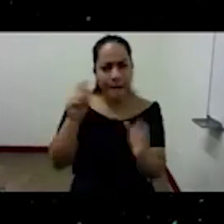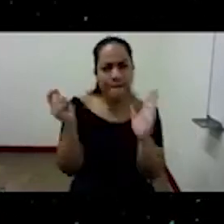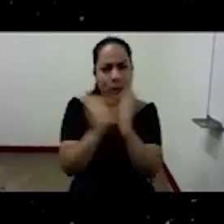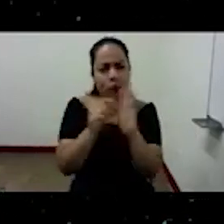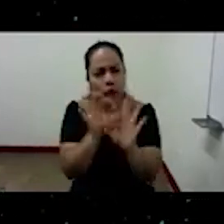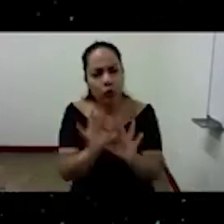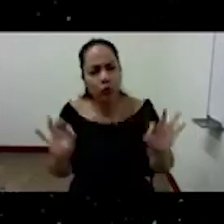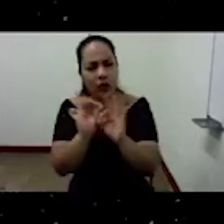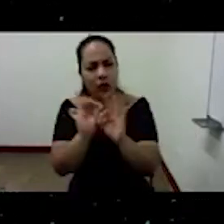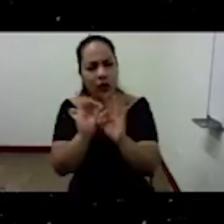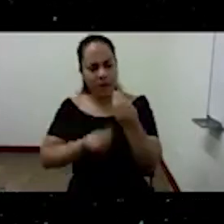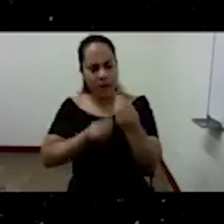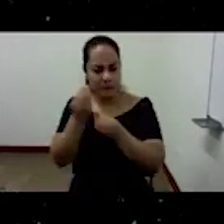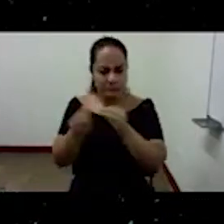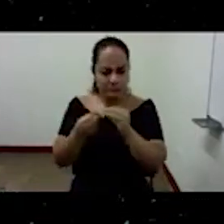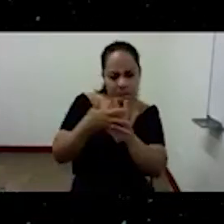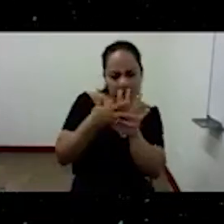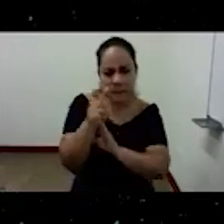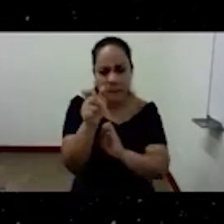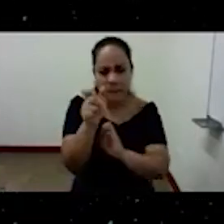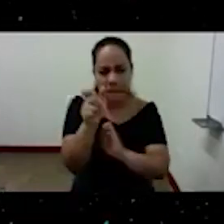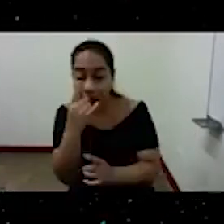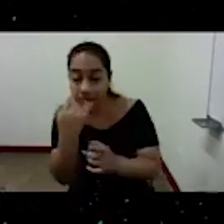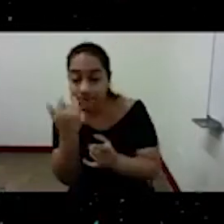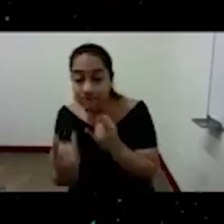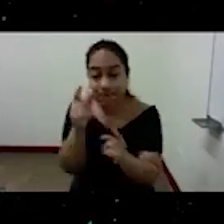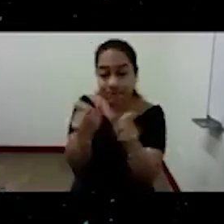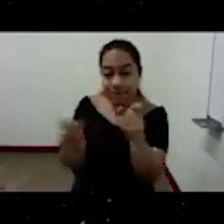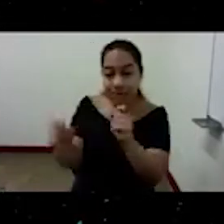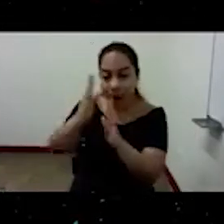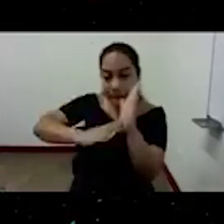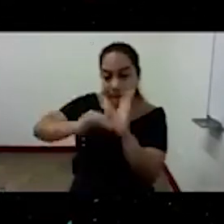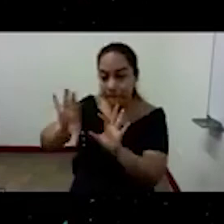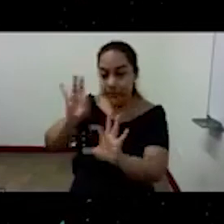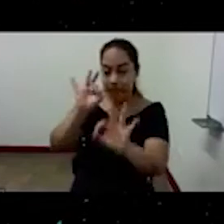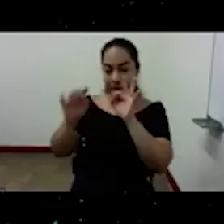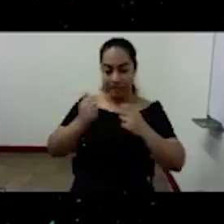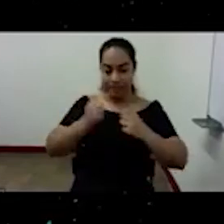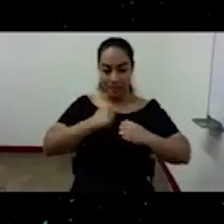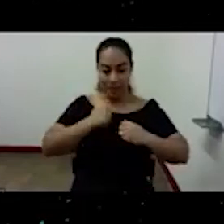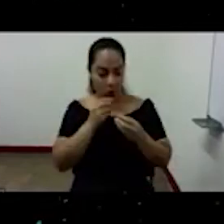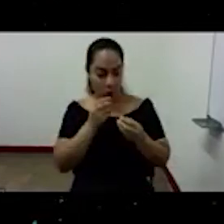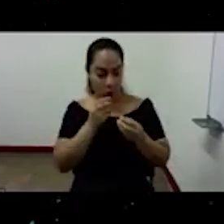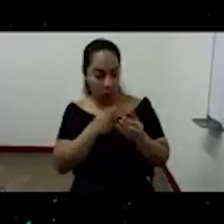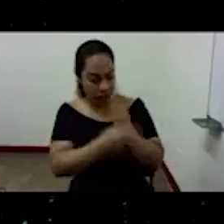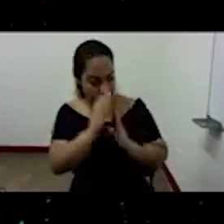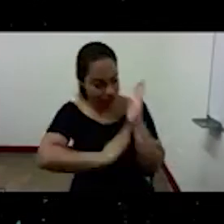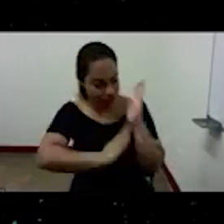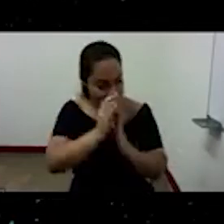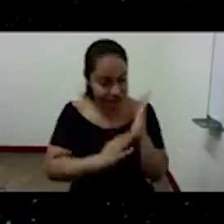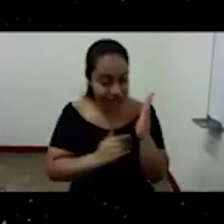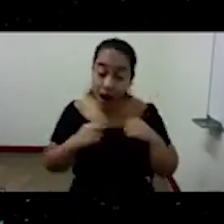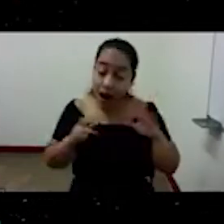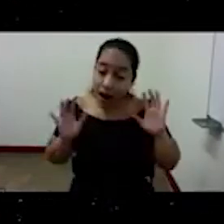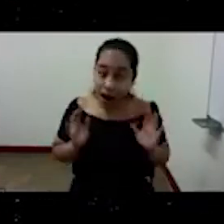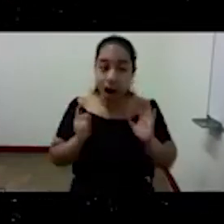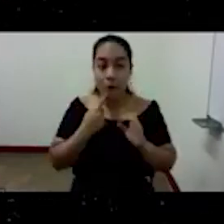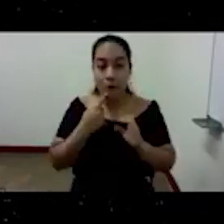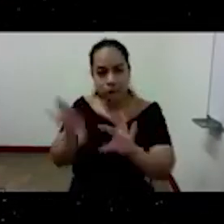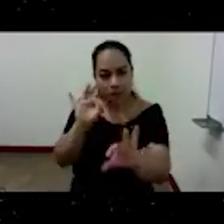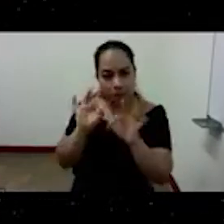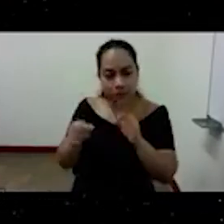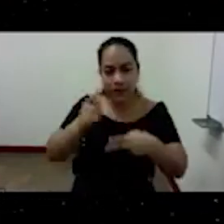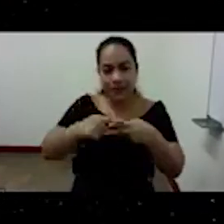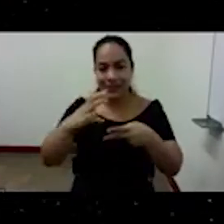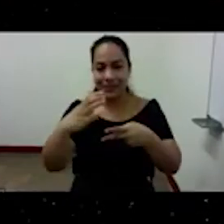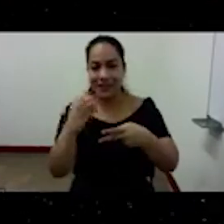han girado los pintores que me interesan para el desarrollo de mi propia obra, en particular Cézanne, Klee y